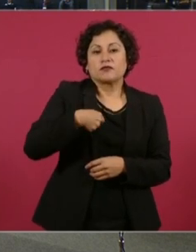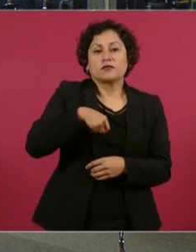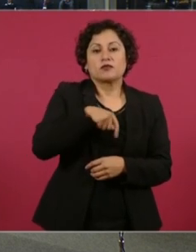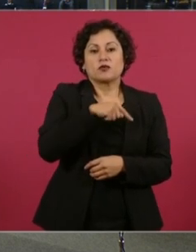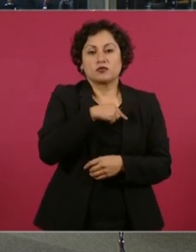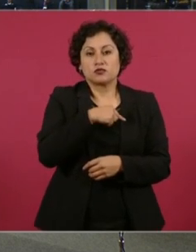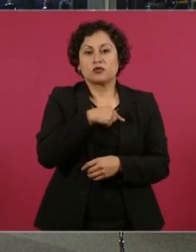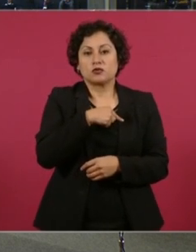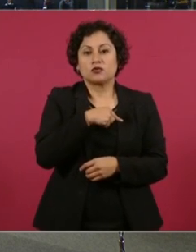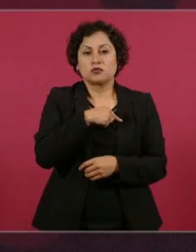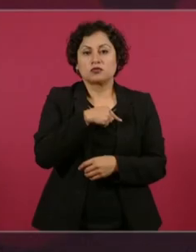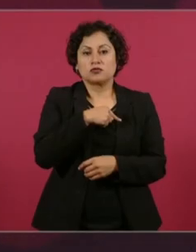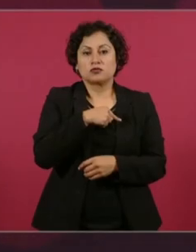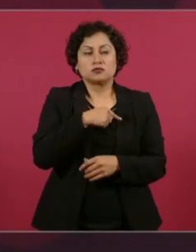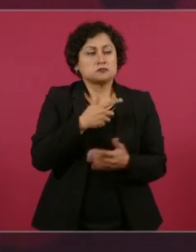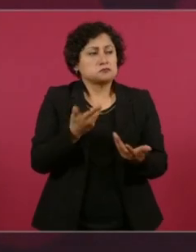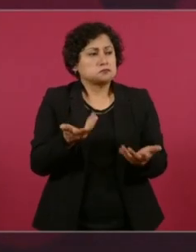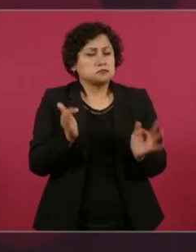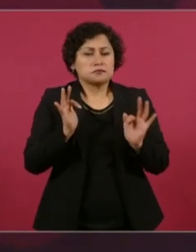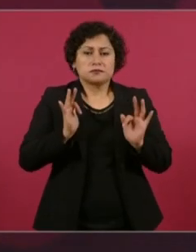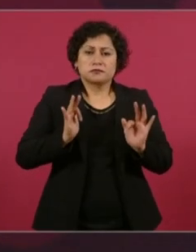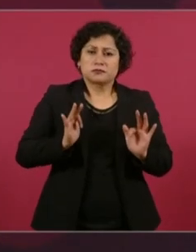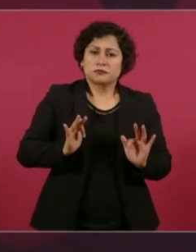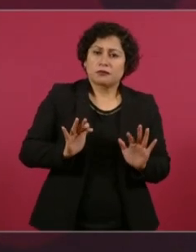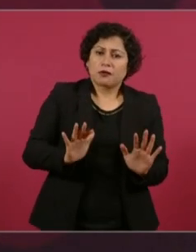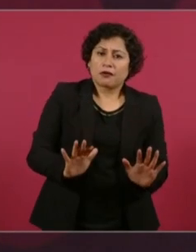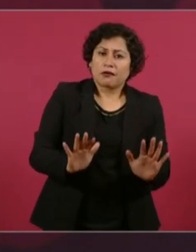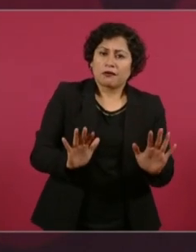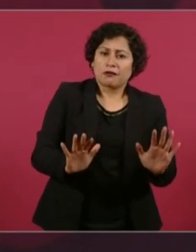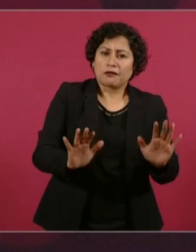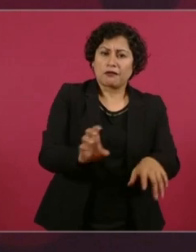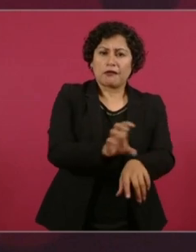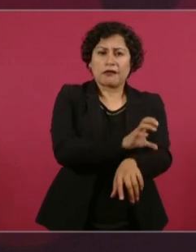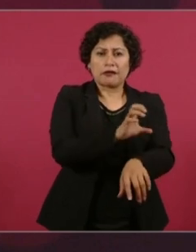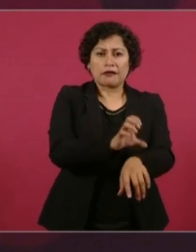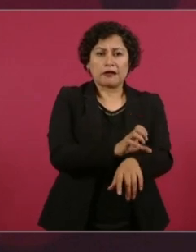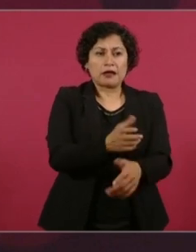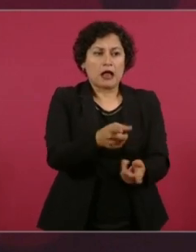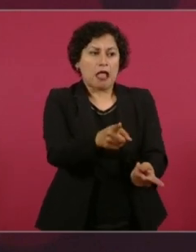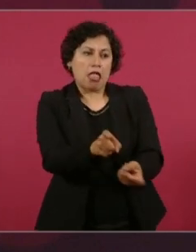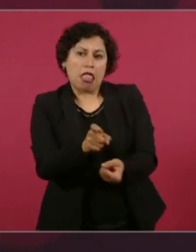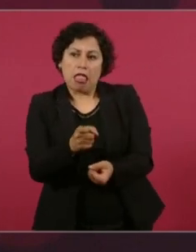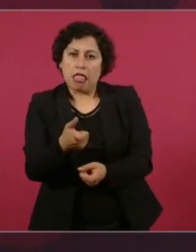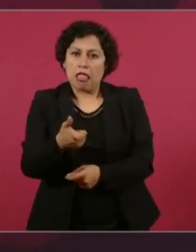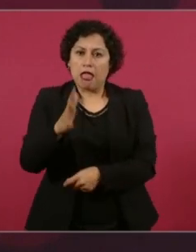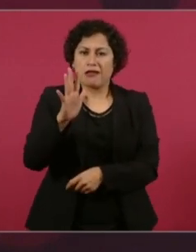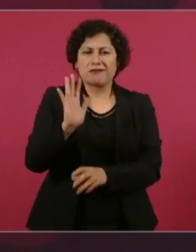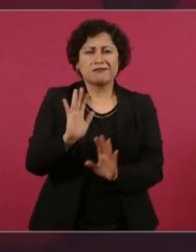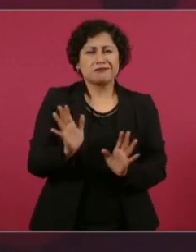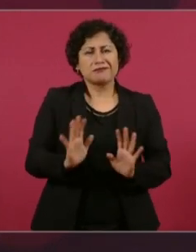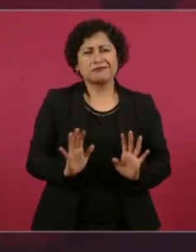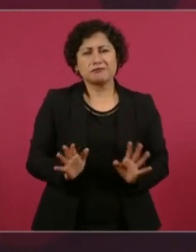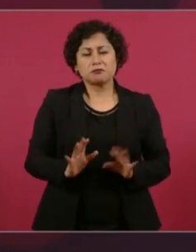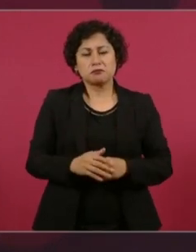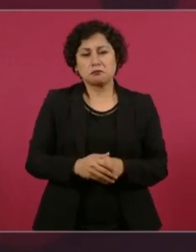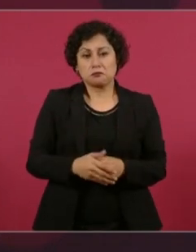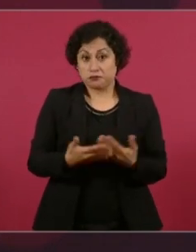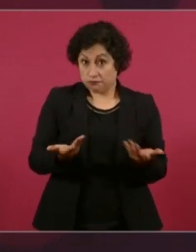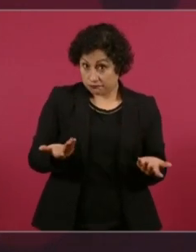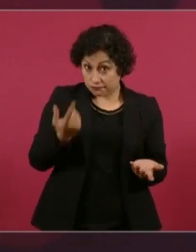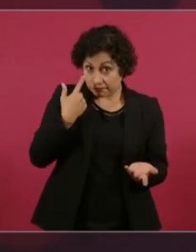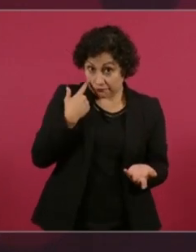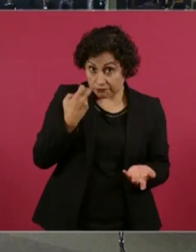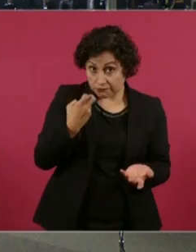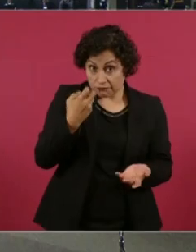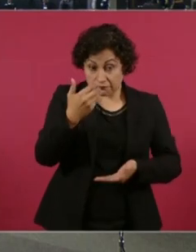presión para aumentar los precios de la energía eléctrica. Entonces, van bien las